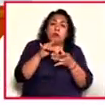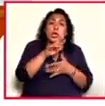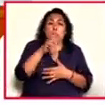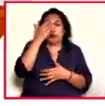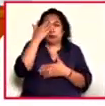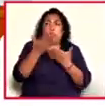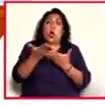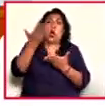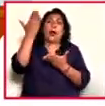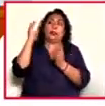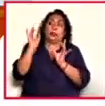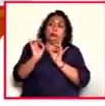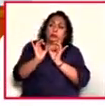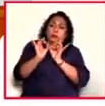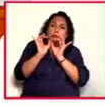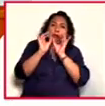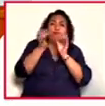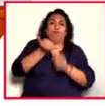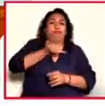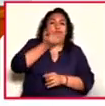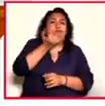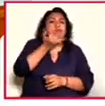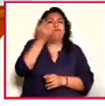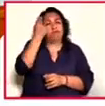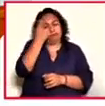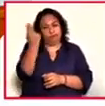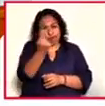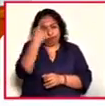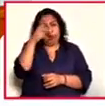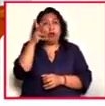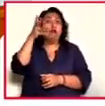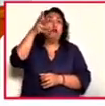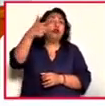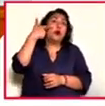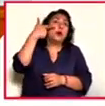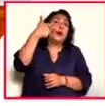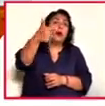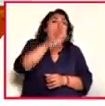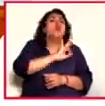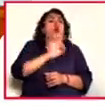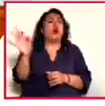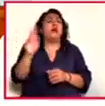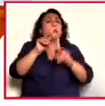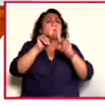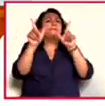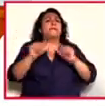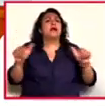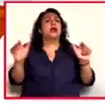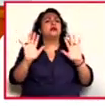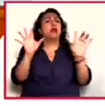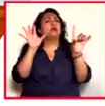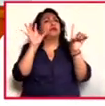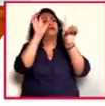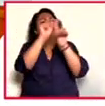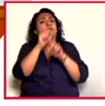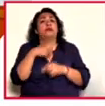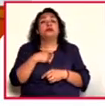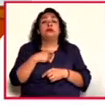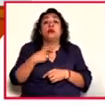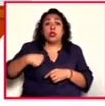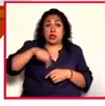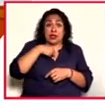los errores cometidos es necesario para mirar hacia el futuro y alcanzar la paz. La reconciliación que